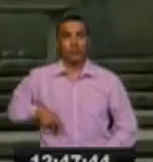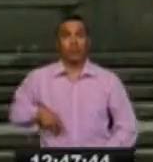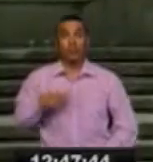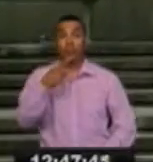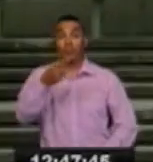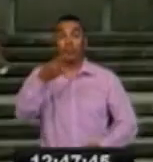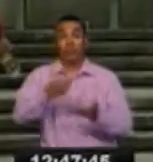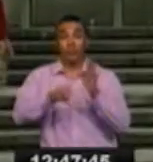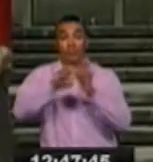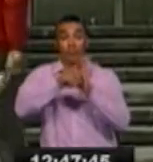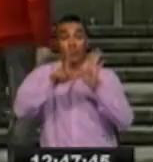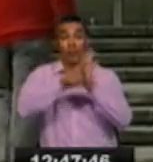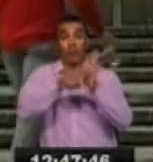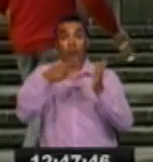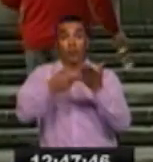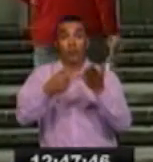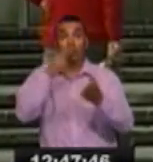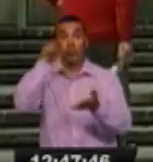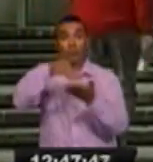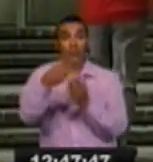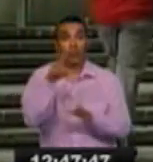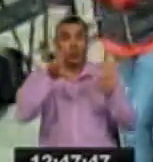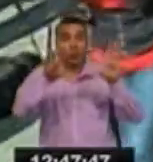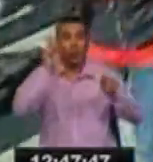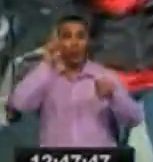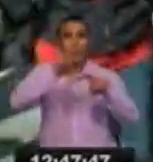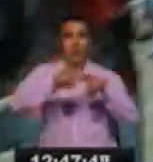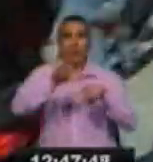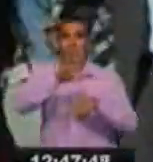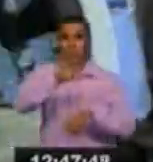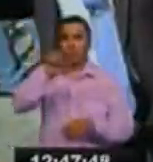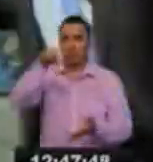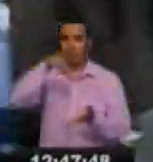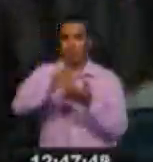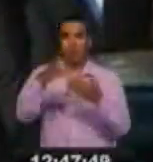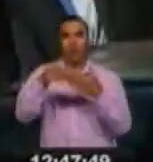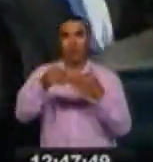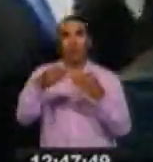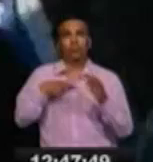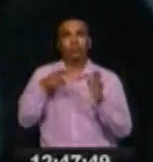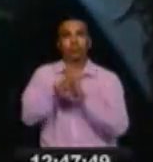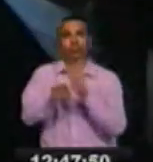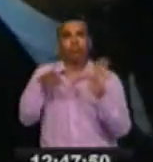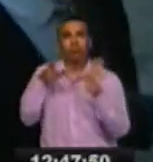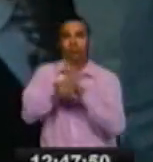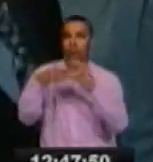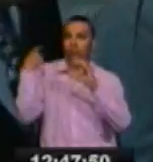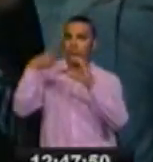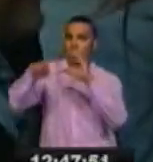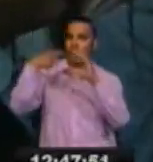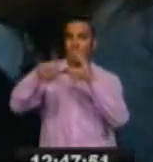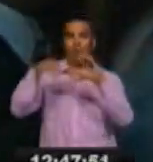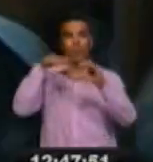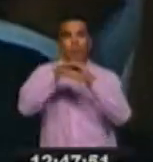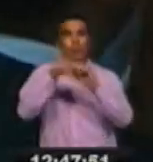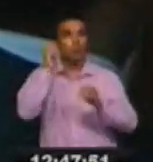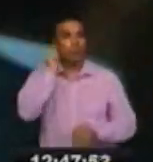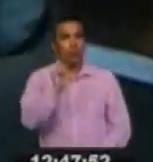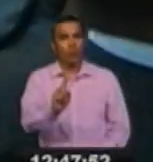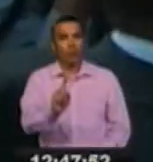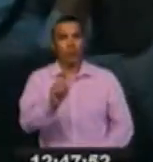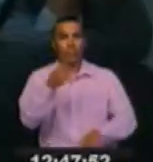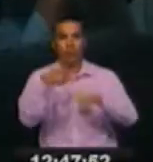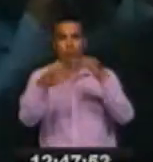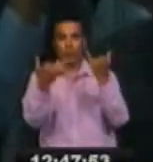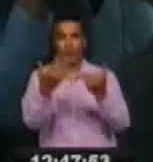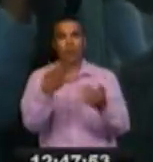portal Código Video, desde 2008 existen 400 mil dólares en depósitos y transferencias a la cuenta de Vicuña, quien